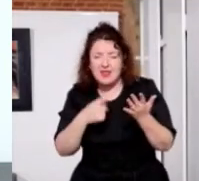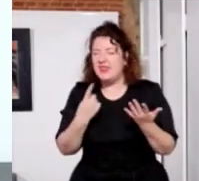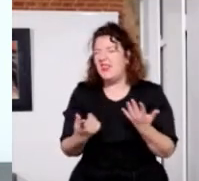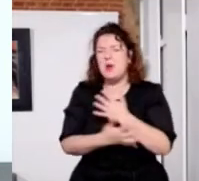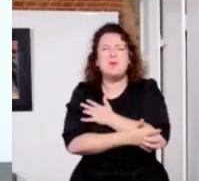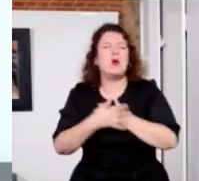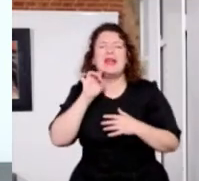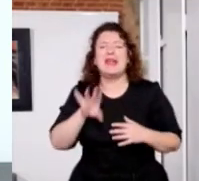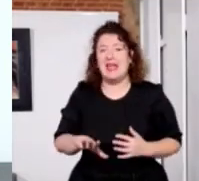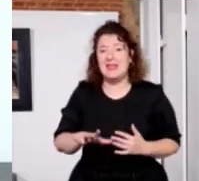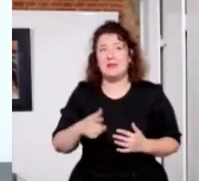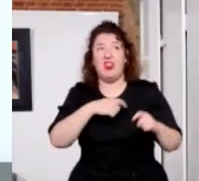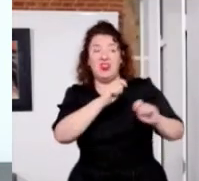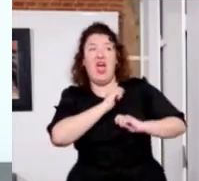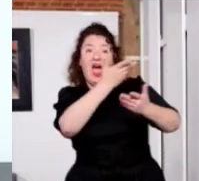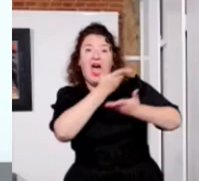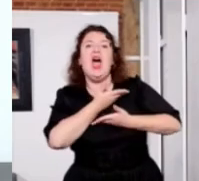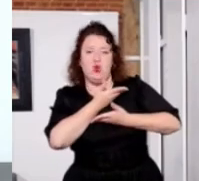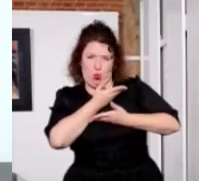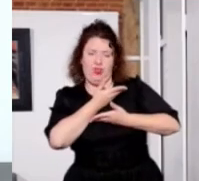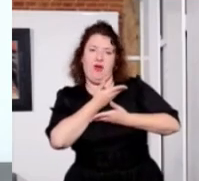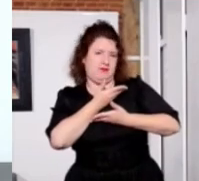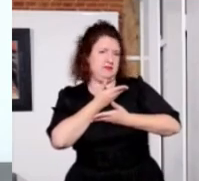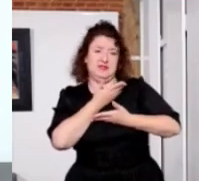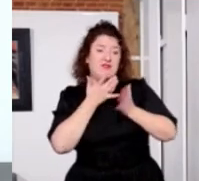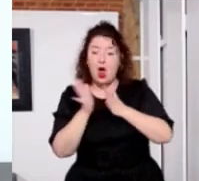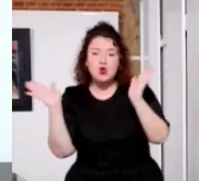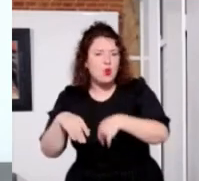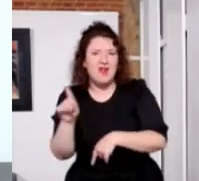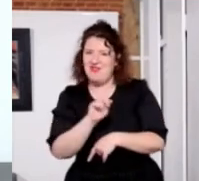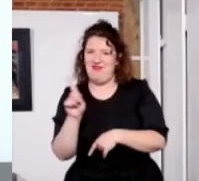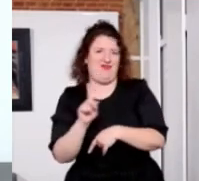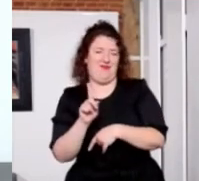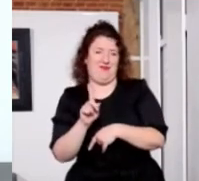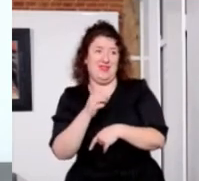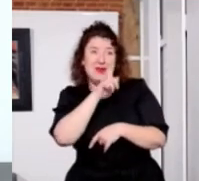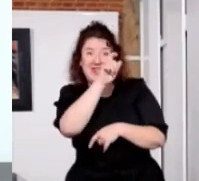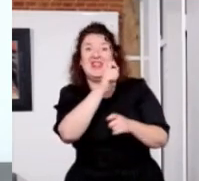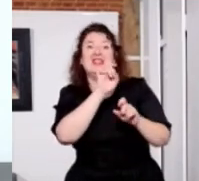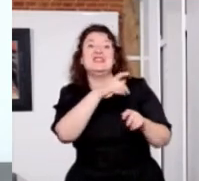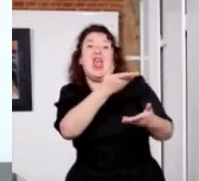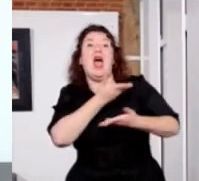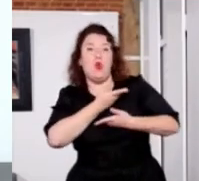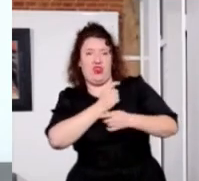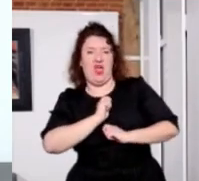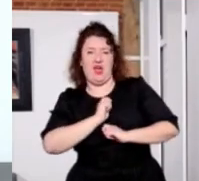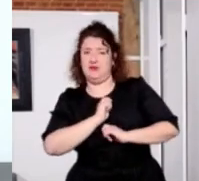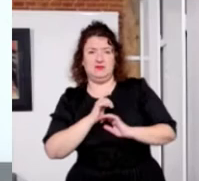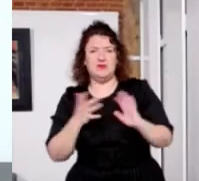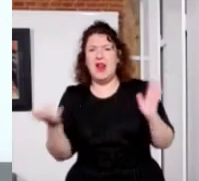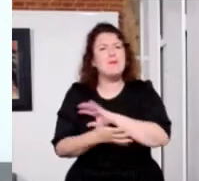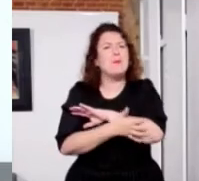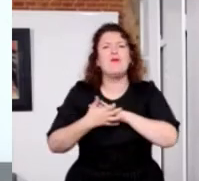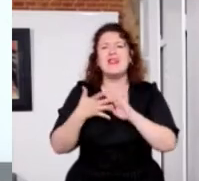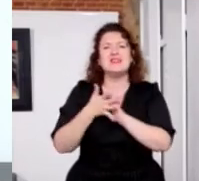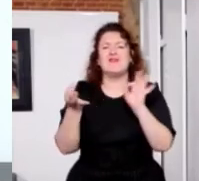que recibe ayuda. No es aquel que no tiene, sino aquel que recibe ayuda. Es decir, la pobreza es una